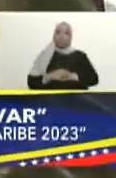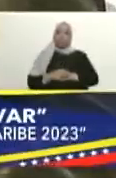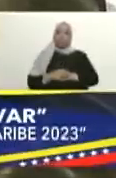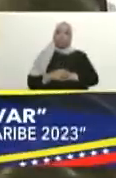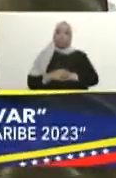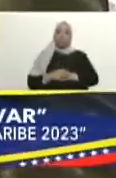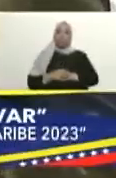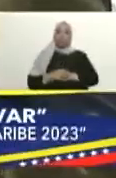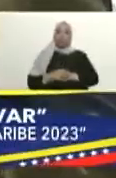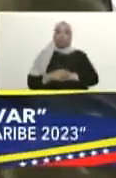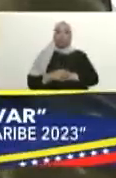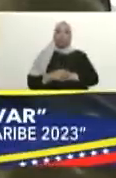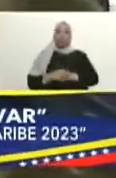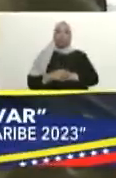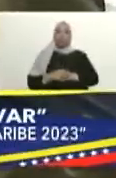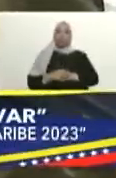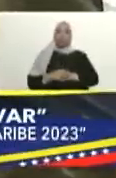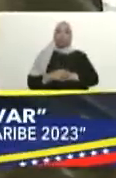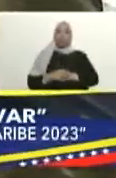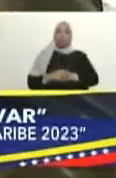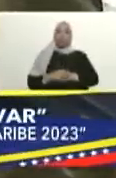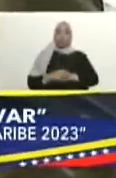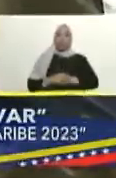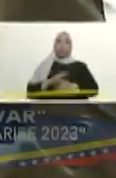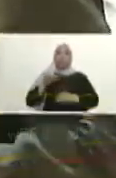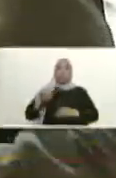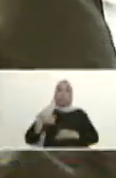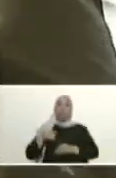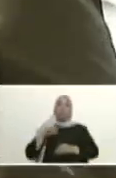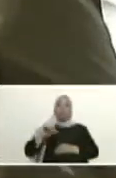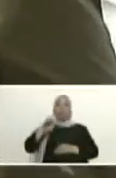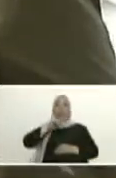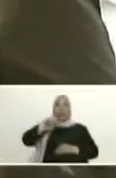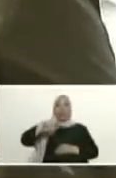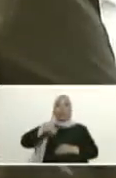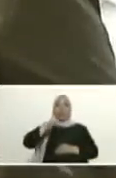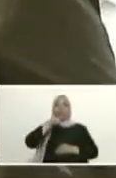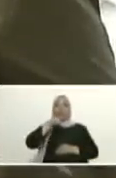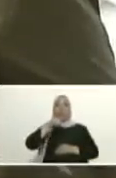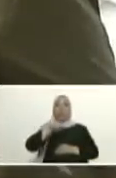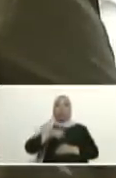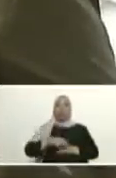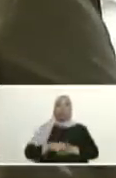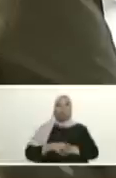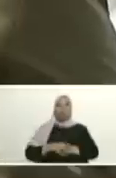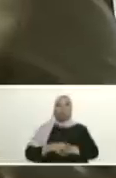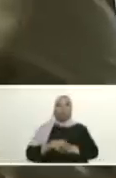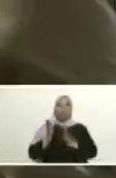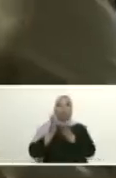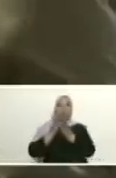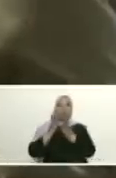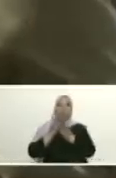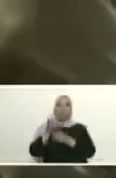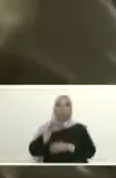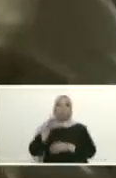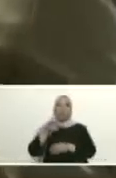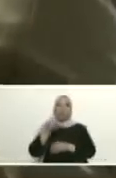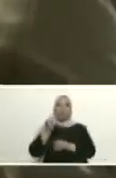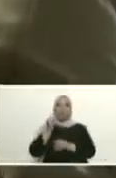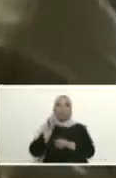aquí te entrego ese estandarte para que vaya en lo más alto de este buque escuela, de este buque